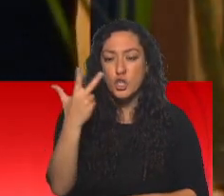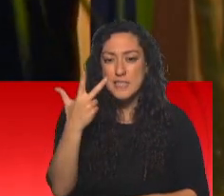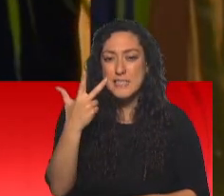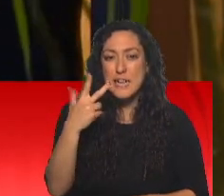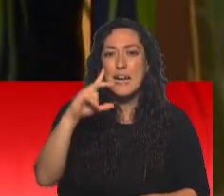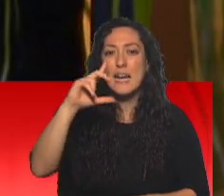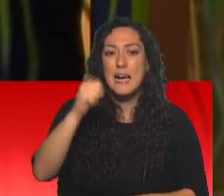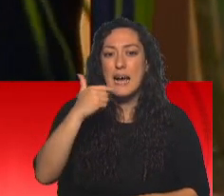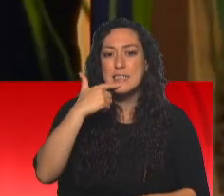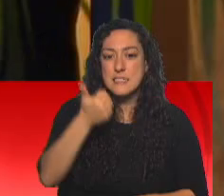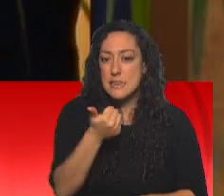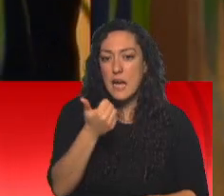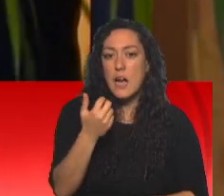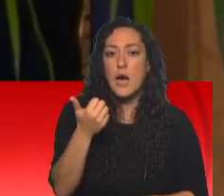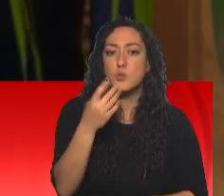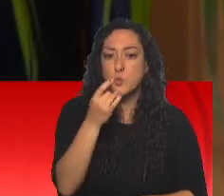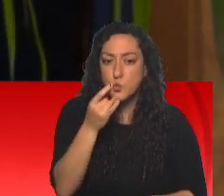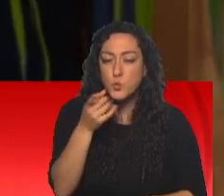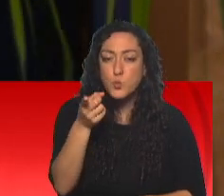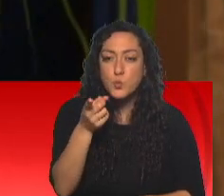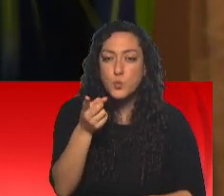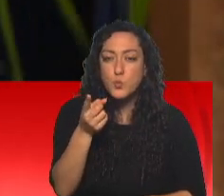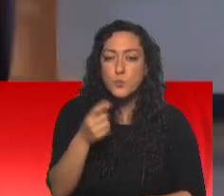Casa Sur. Uh-huh.